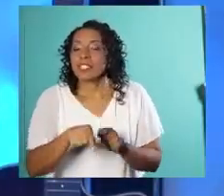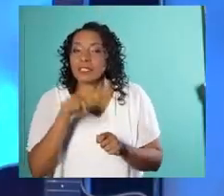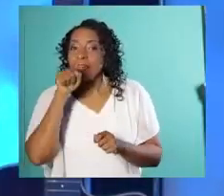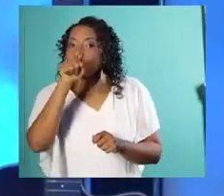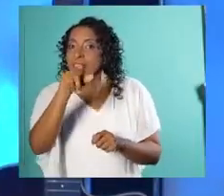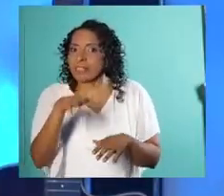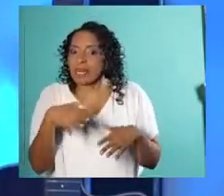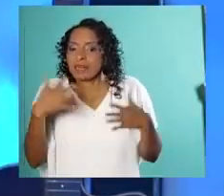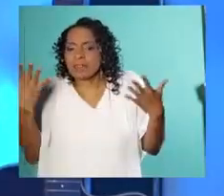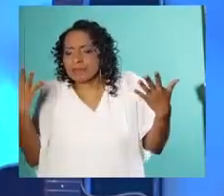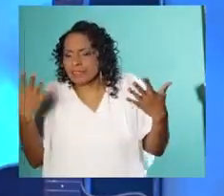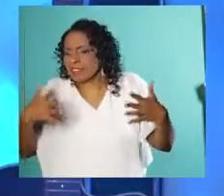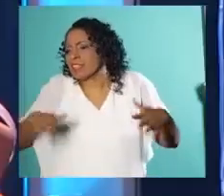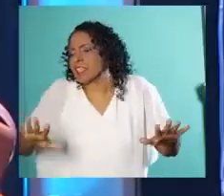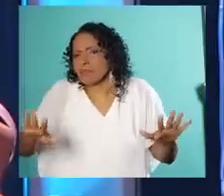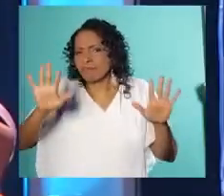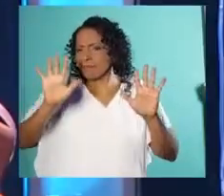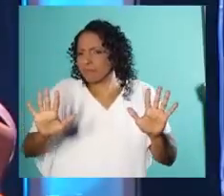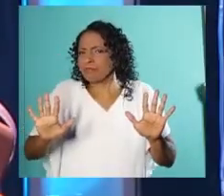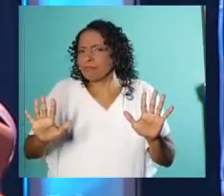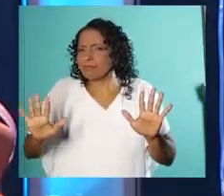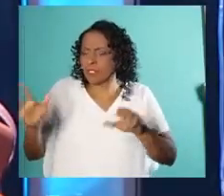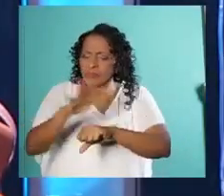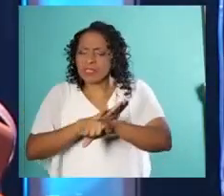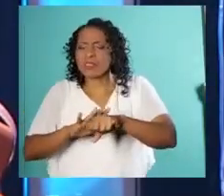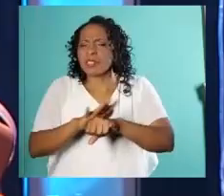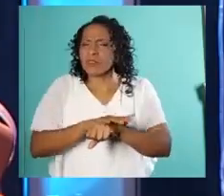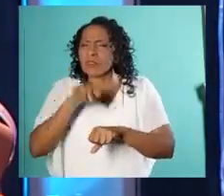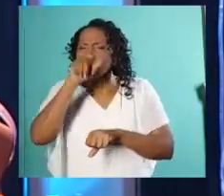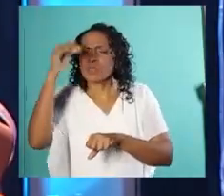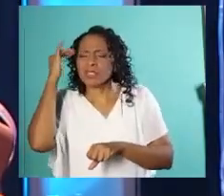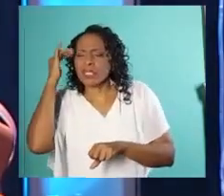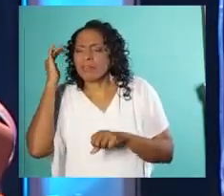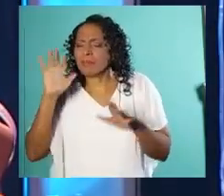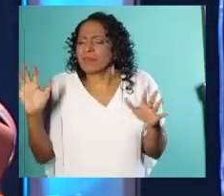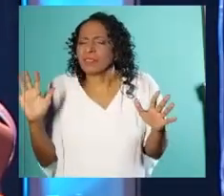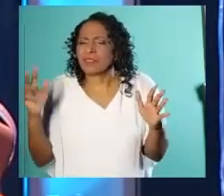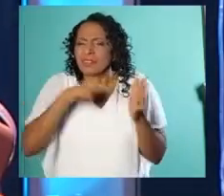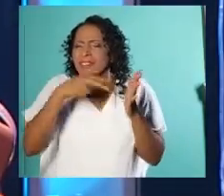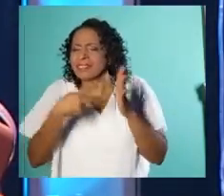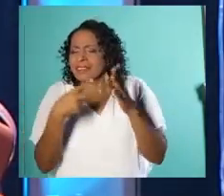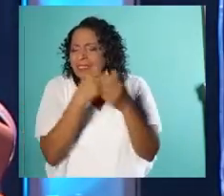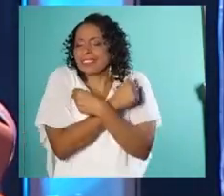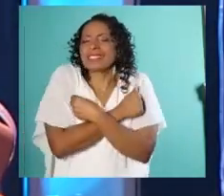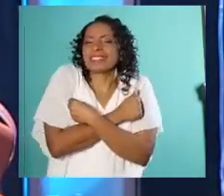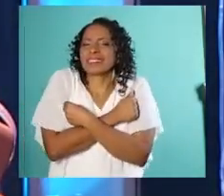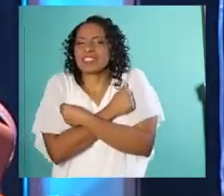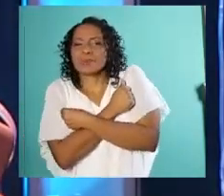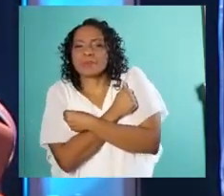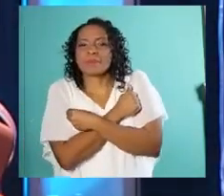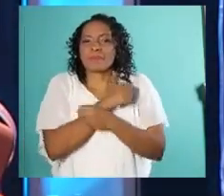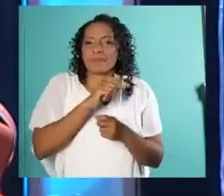Dejemos esto hasta aquí, no sabes lo que es amor.